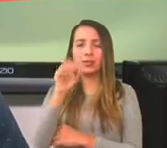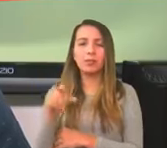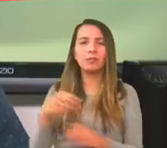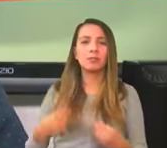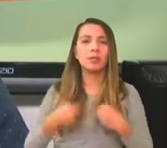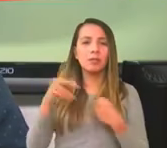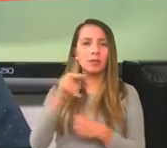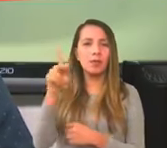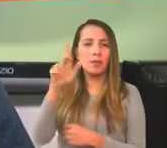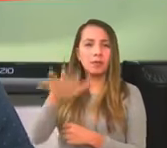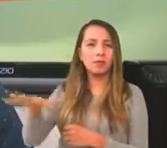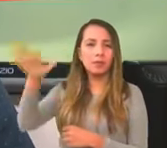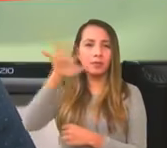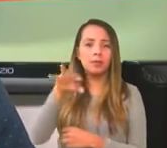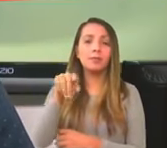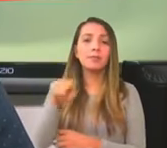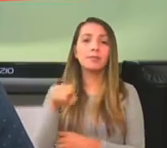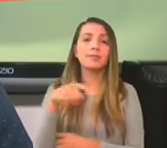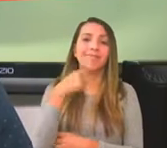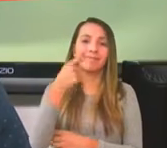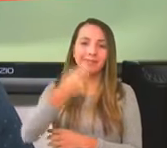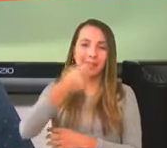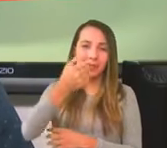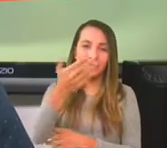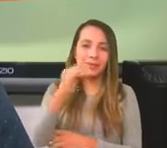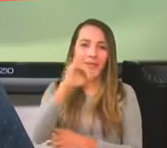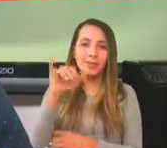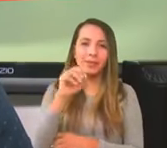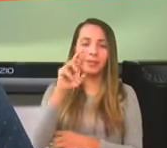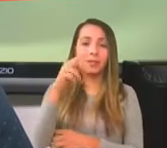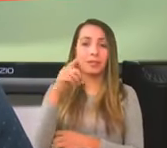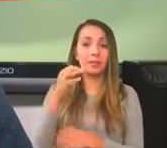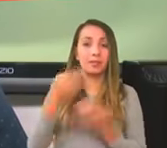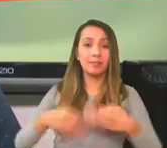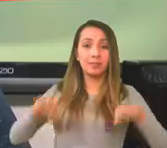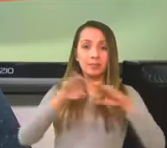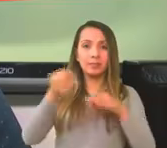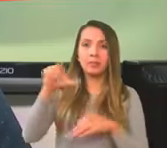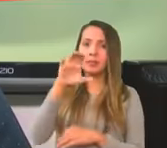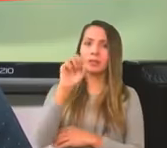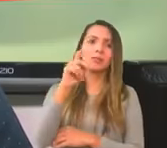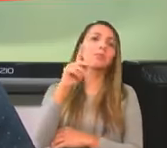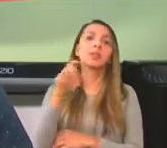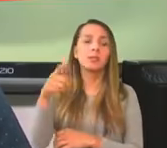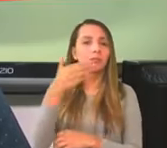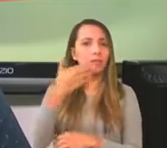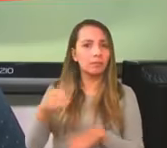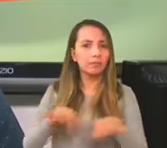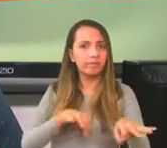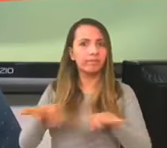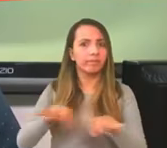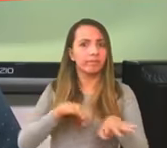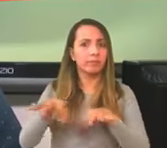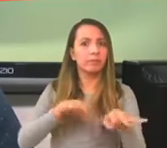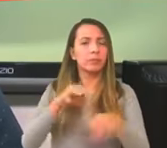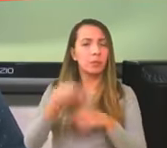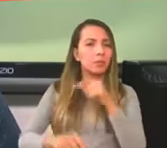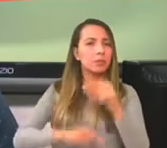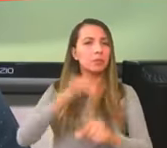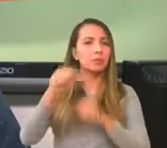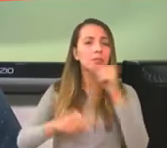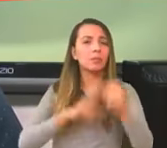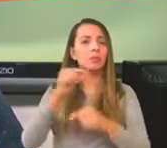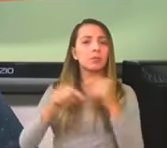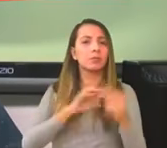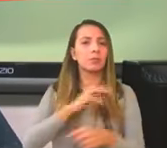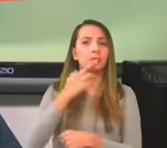Francisco Zarco, dice, saludos Jorge, lo importante de esta administración de Césped está trabajando, sabemos que poco a poco lo logrará. Esa